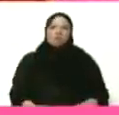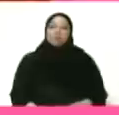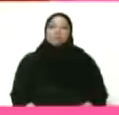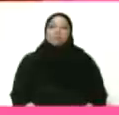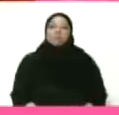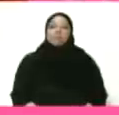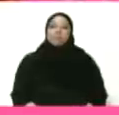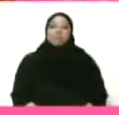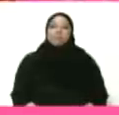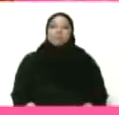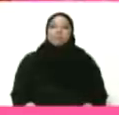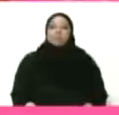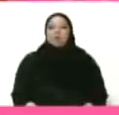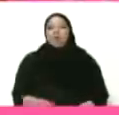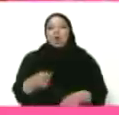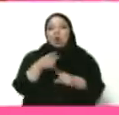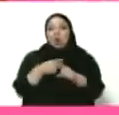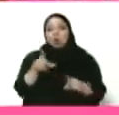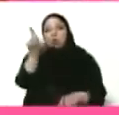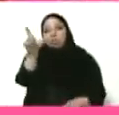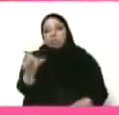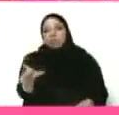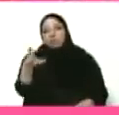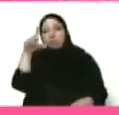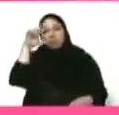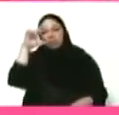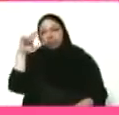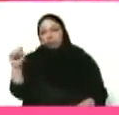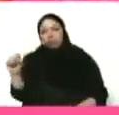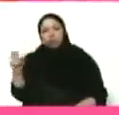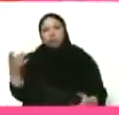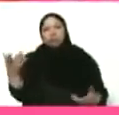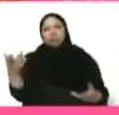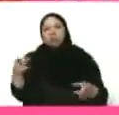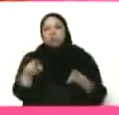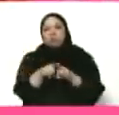que es una excepción de excepciones. Antonio José de Sucre.